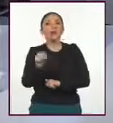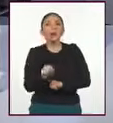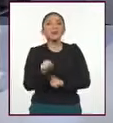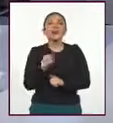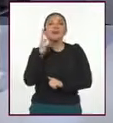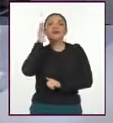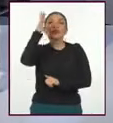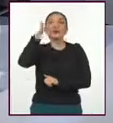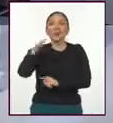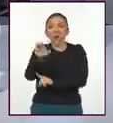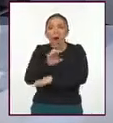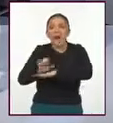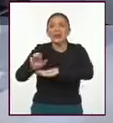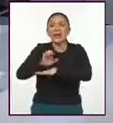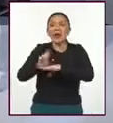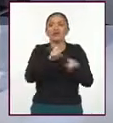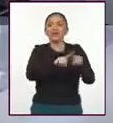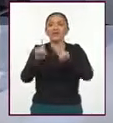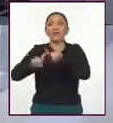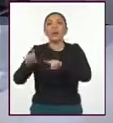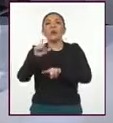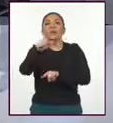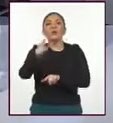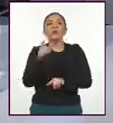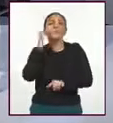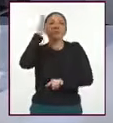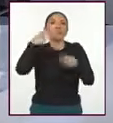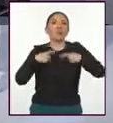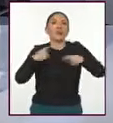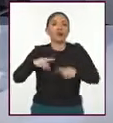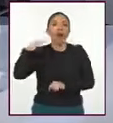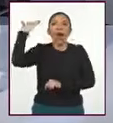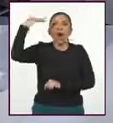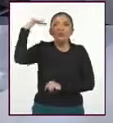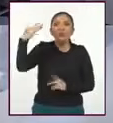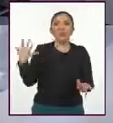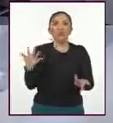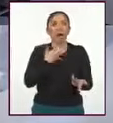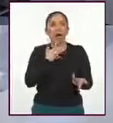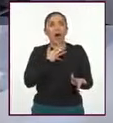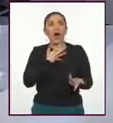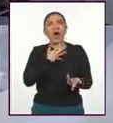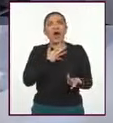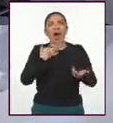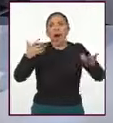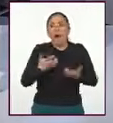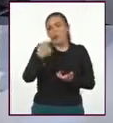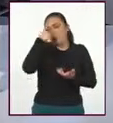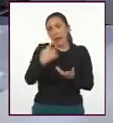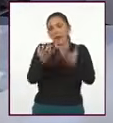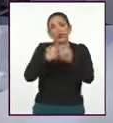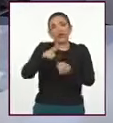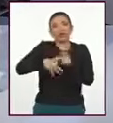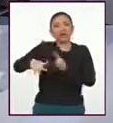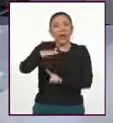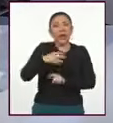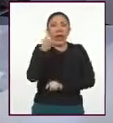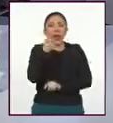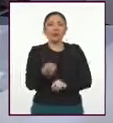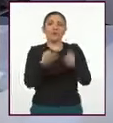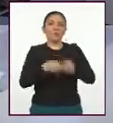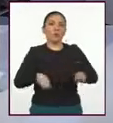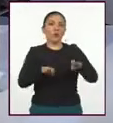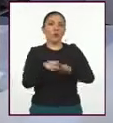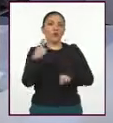seminarios, pues vuelve a ser, son adultos, ¿no? Y son adultos que generan y crean nuestra sociedad, entonces qué importante entender